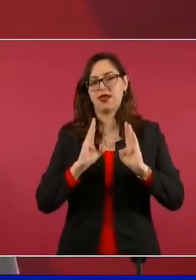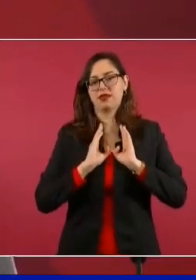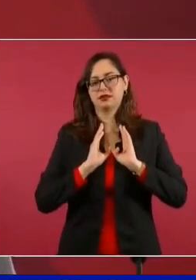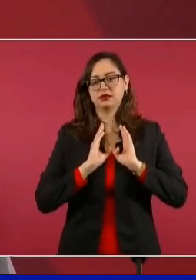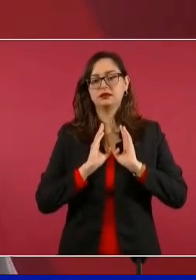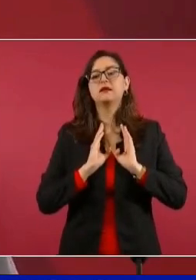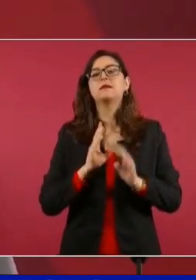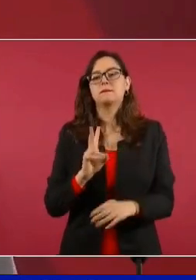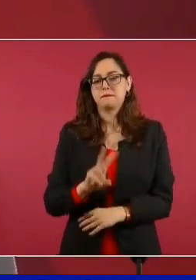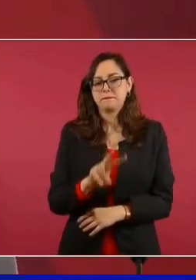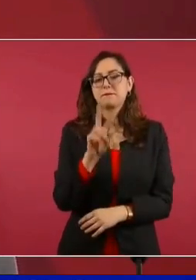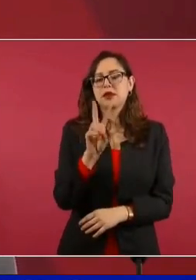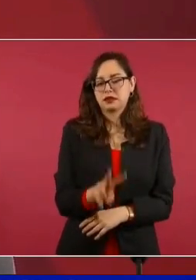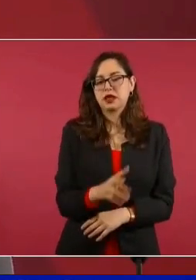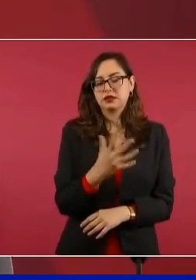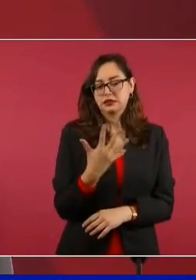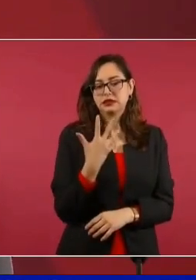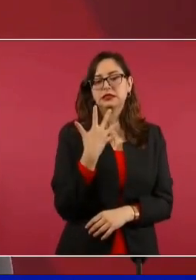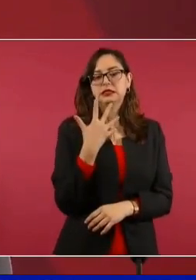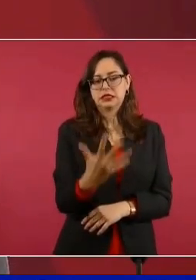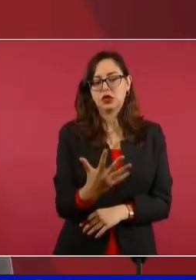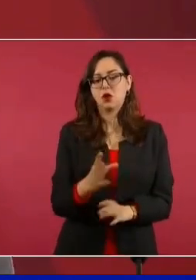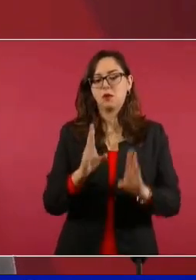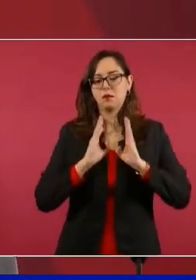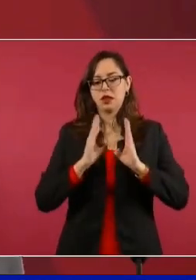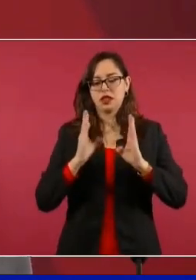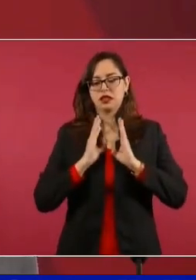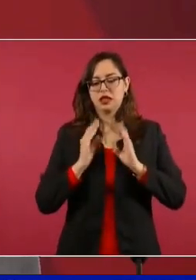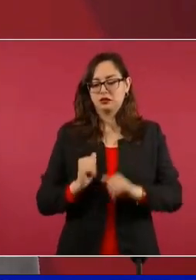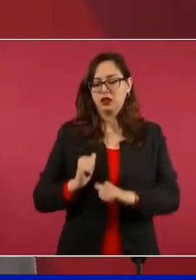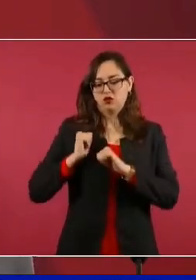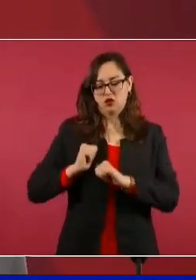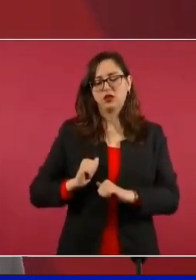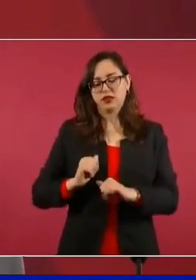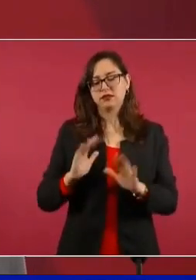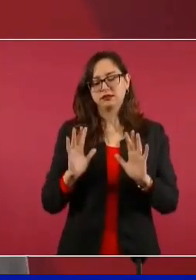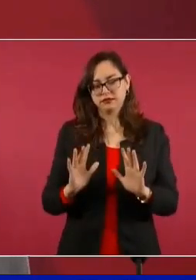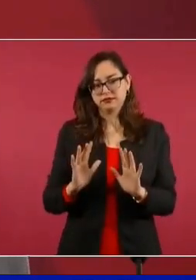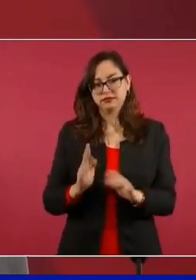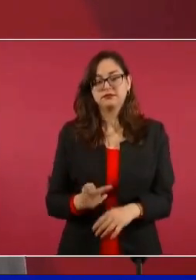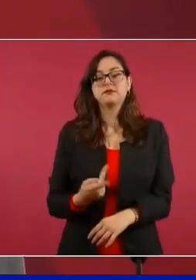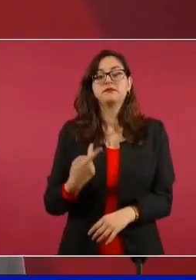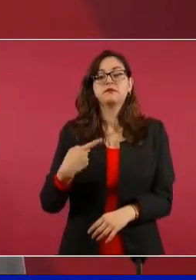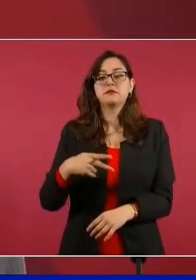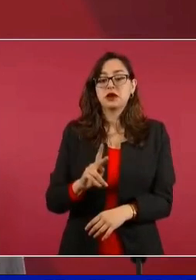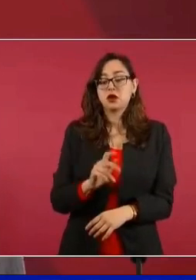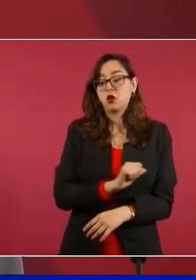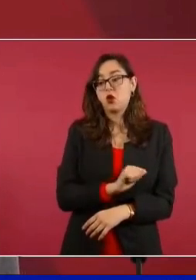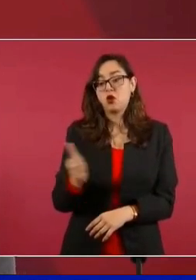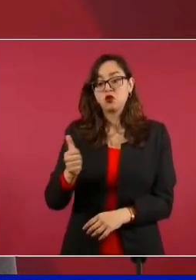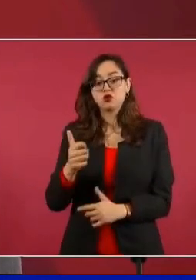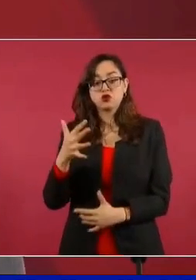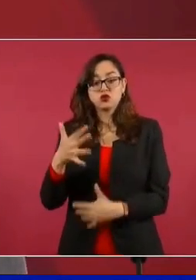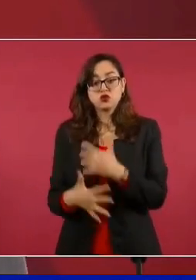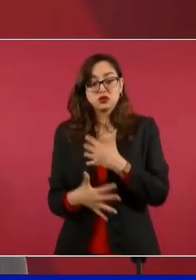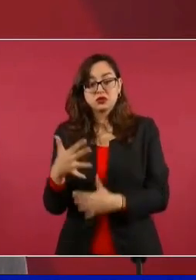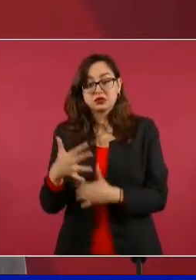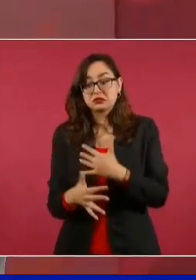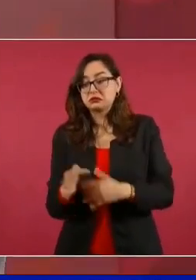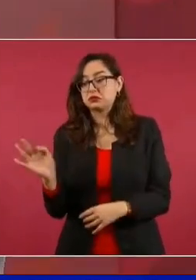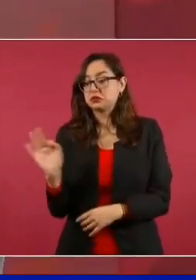Los otros 15, no sé, pero me imagino que son